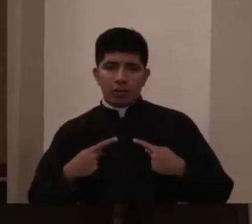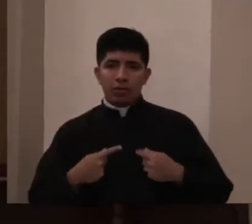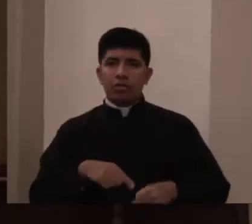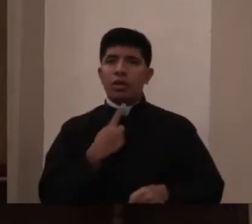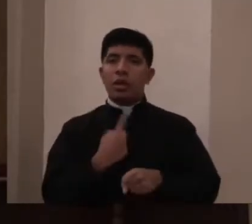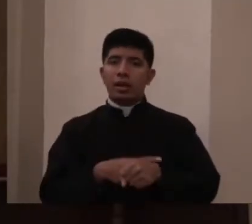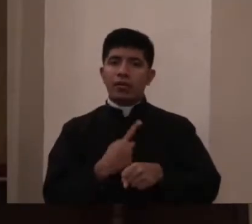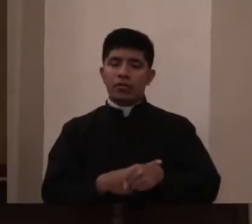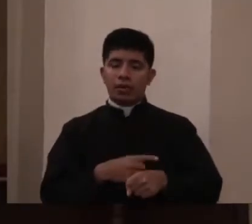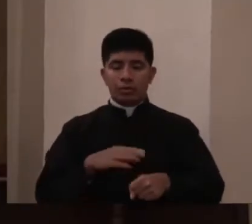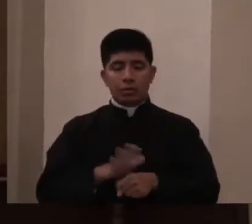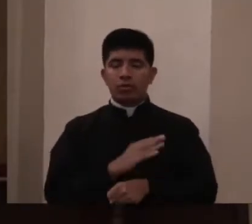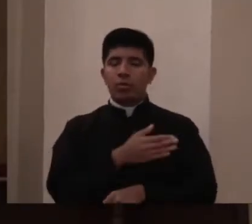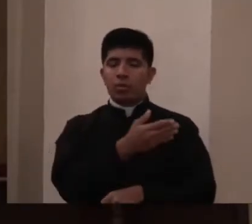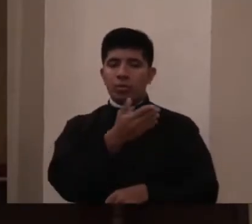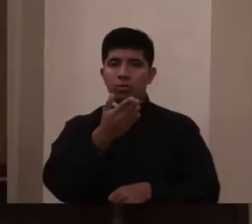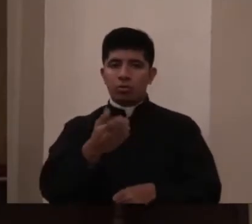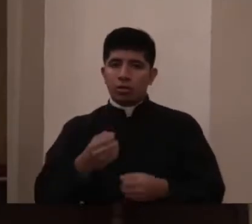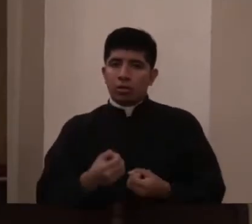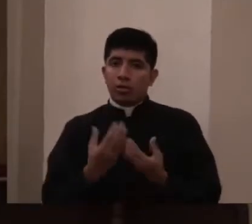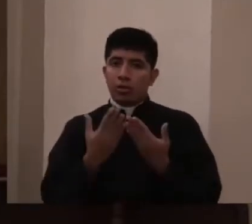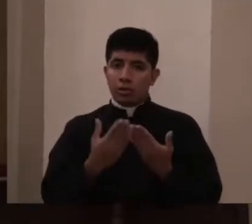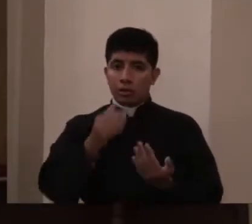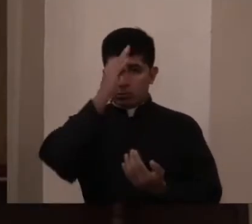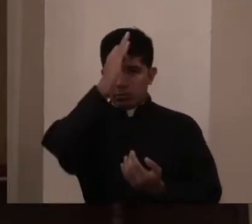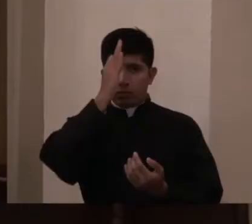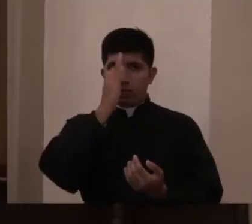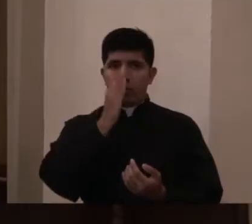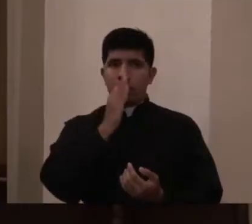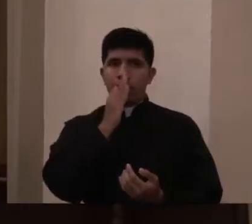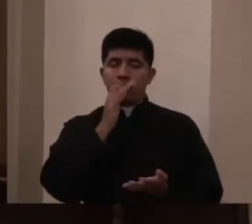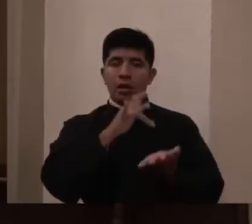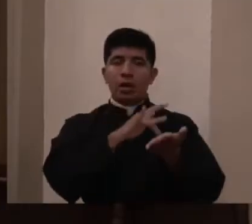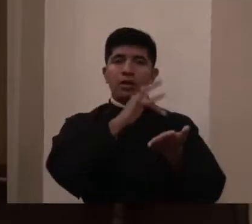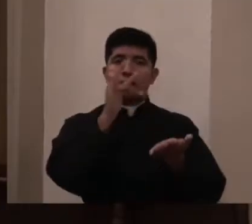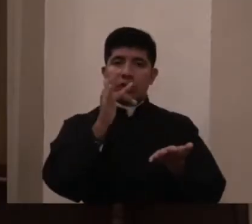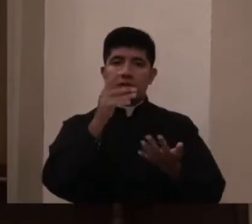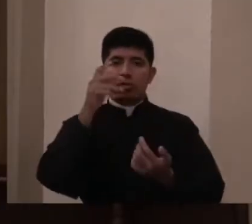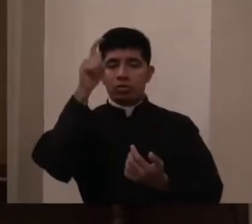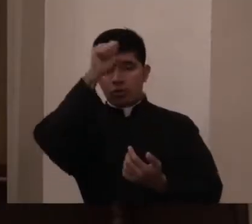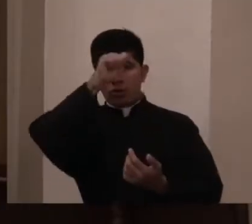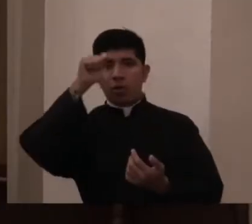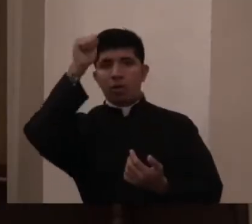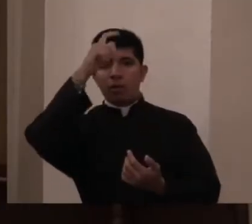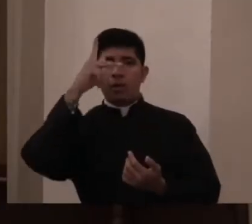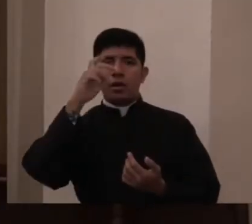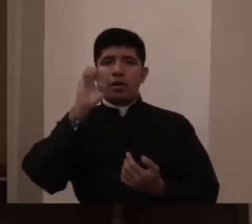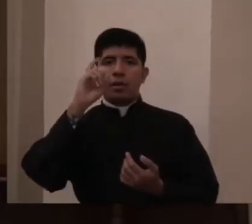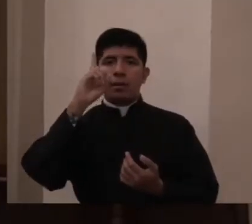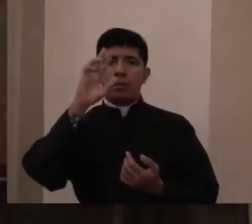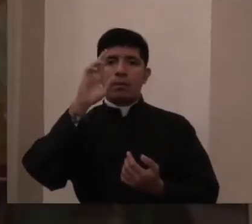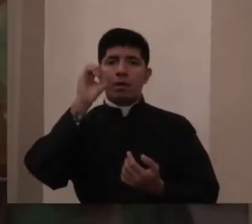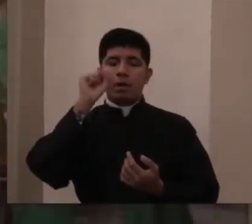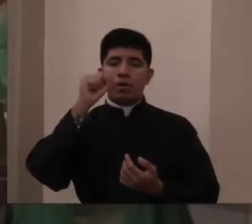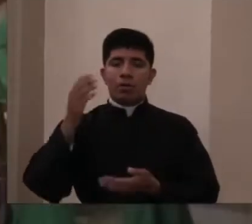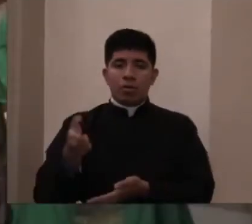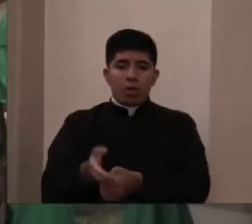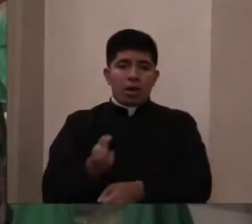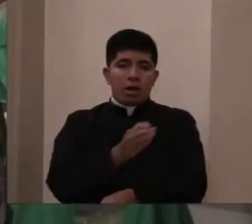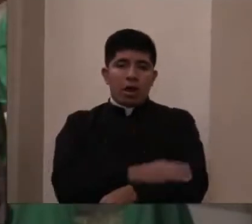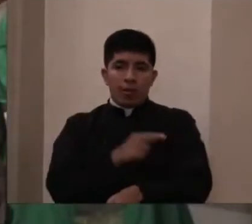por ustedes ofrecemos esta misa. Le agradezco al Padre Pedro, compañero conmigo y amigo aquí en la